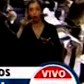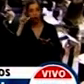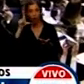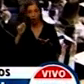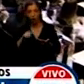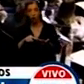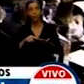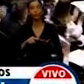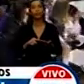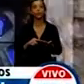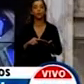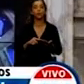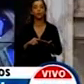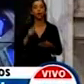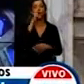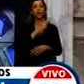Gisela,